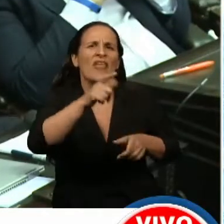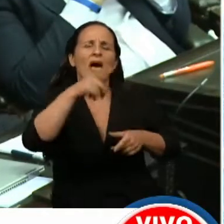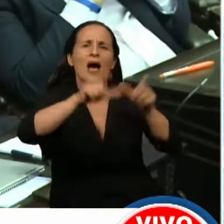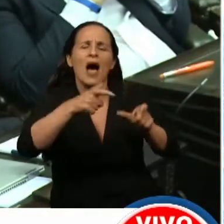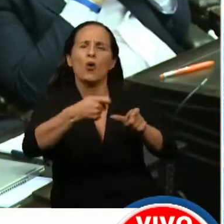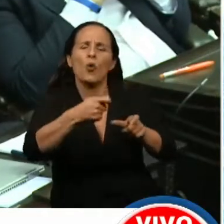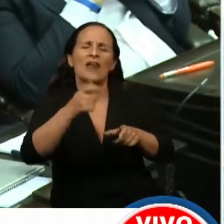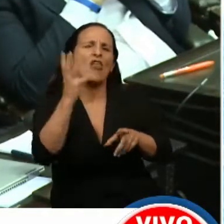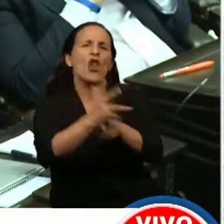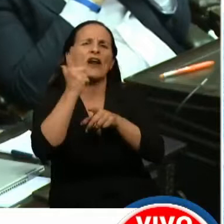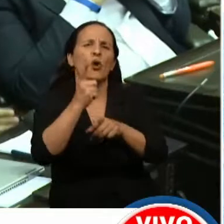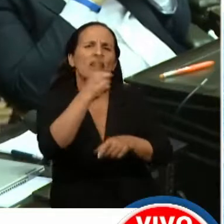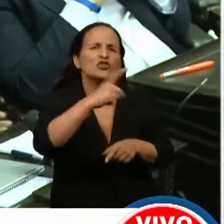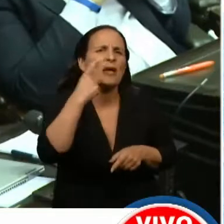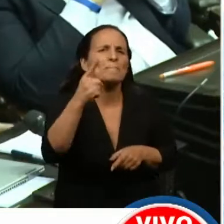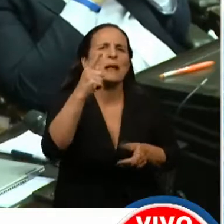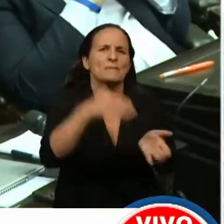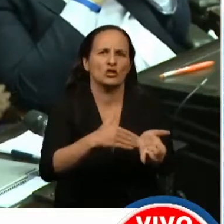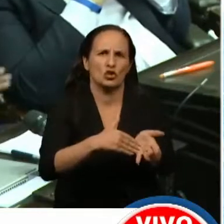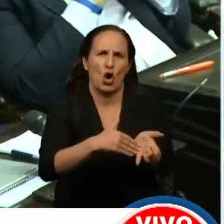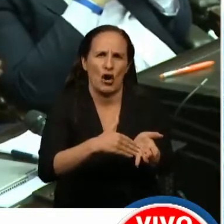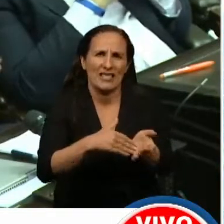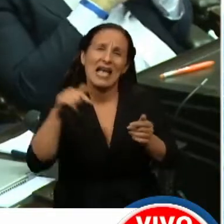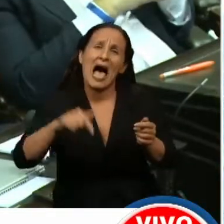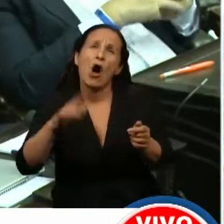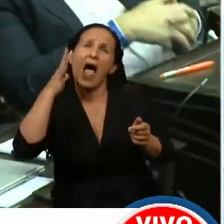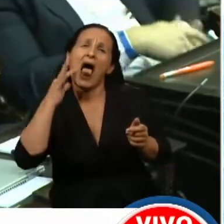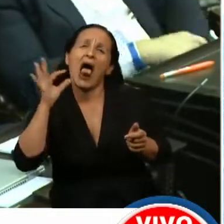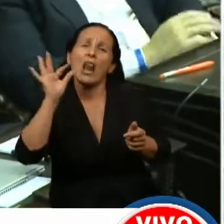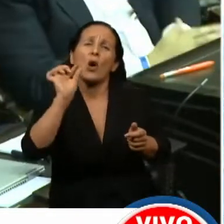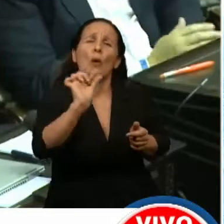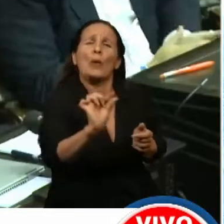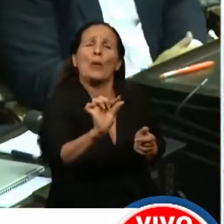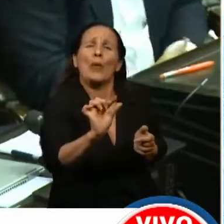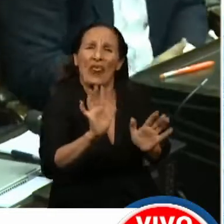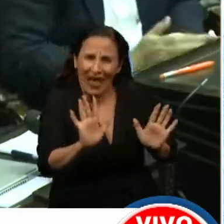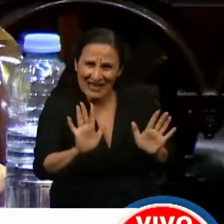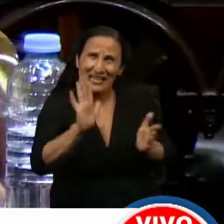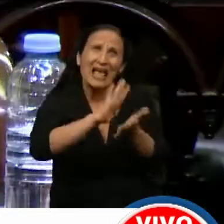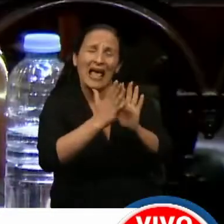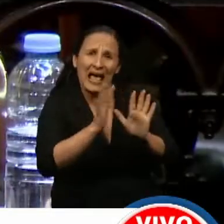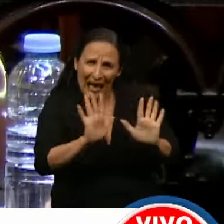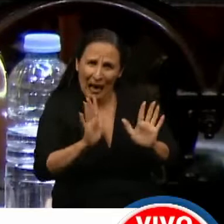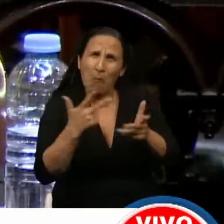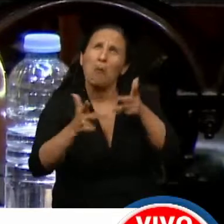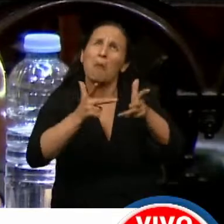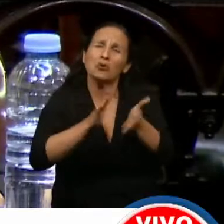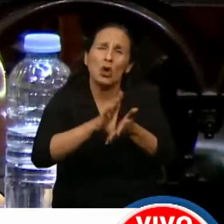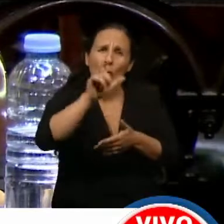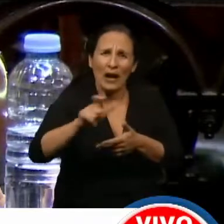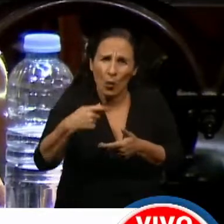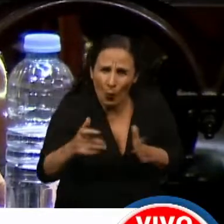fue el ajuste a los jubilados, y con unas migajas que le van a dar ahora, se creen que se puede compensar y hablar de los